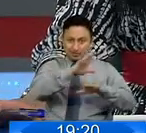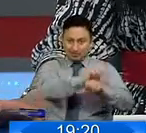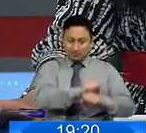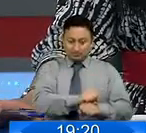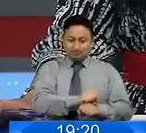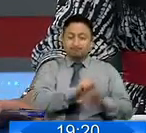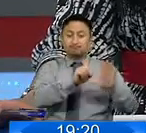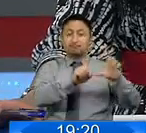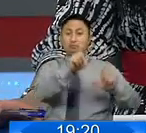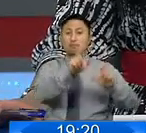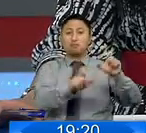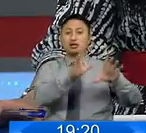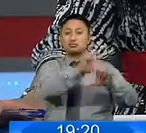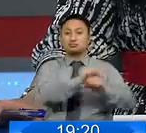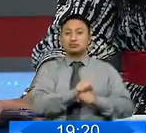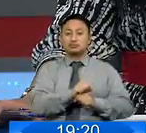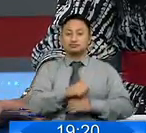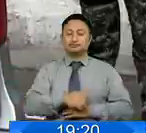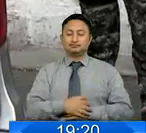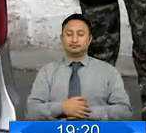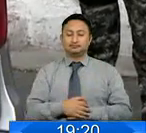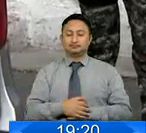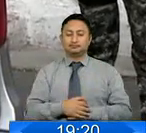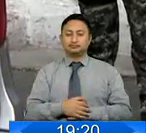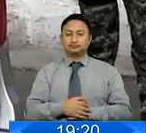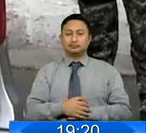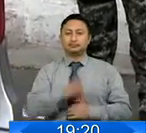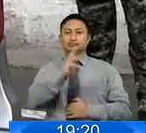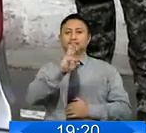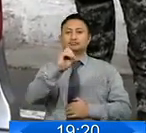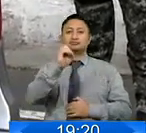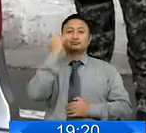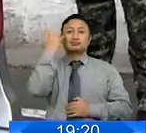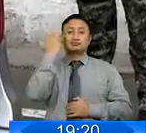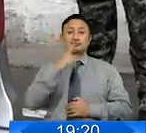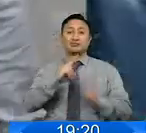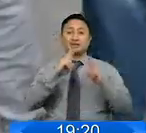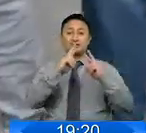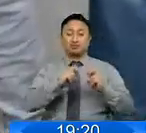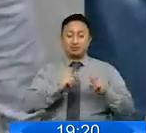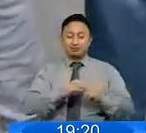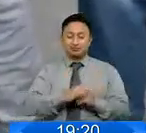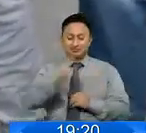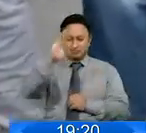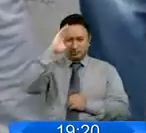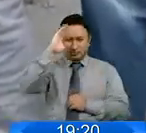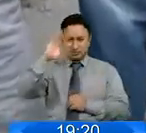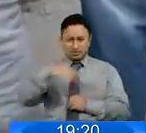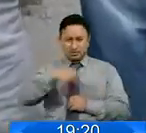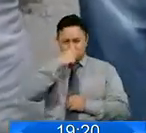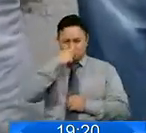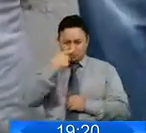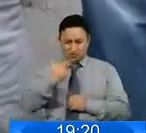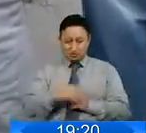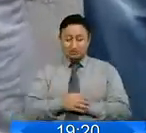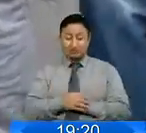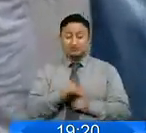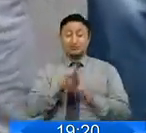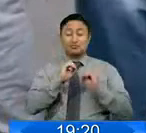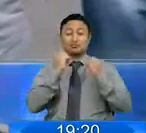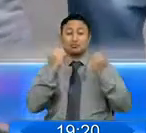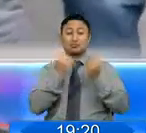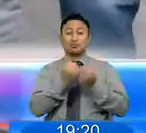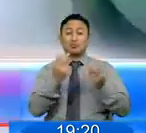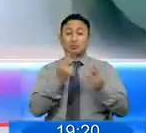6 personas fueron detenidas. Tras 60 días de investigaciones, la policía antinarcóticos logró desarticular una supuesta